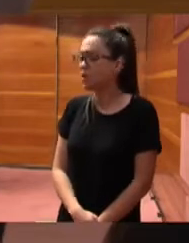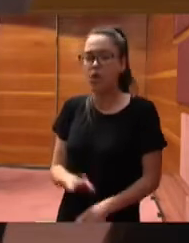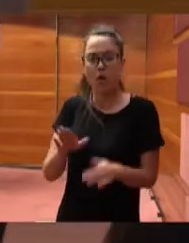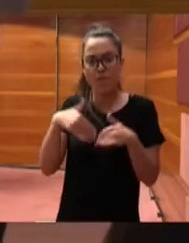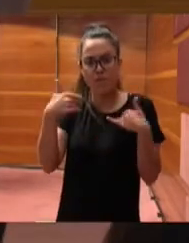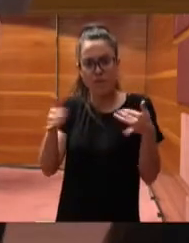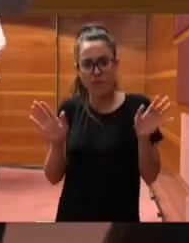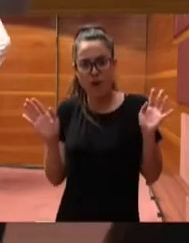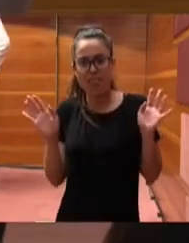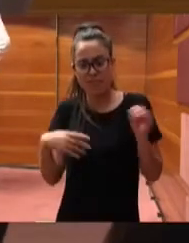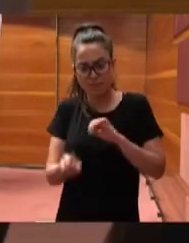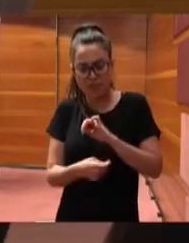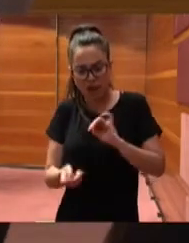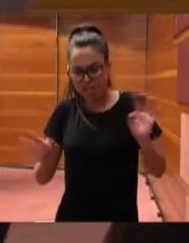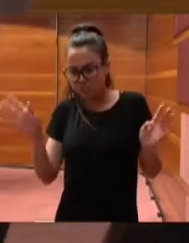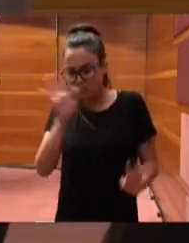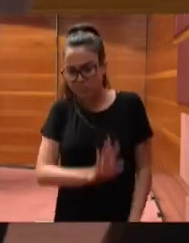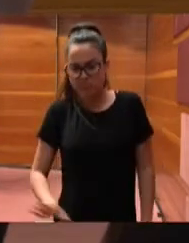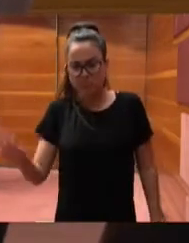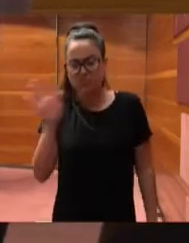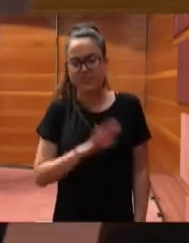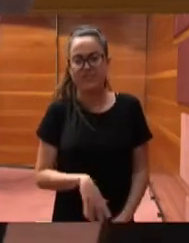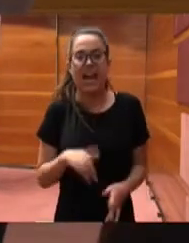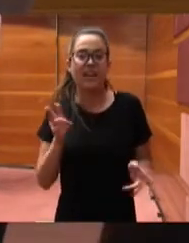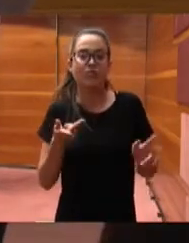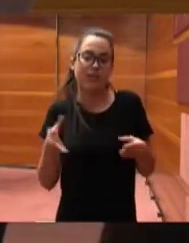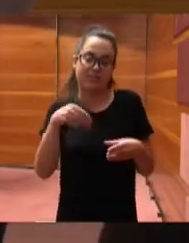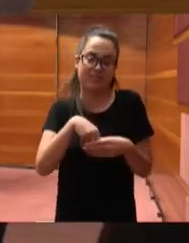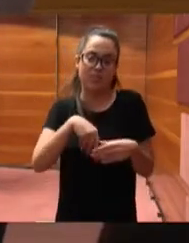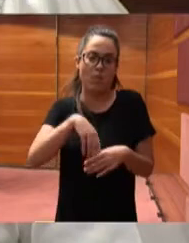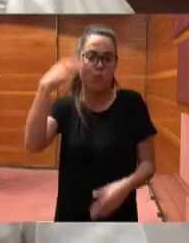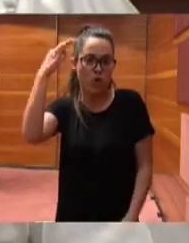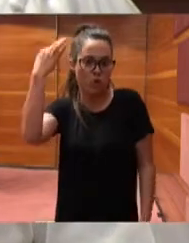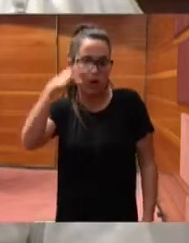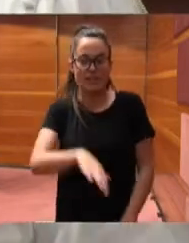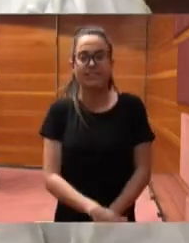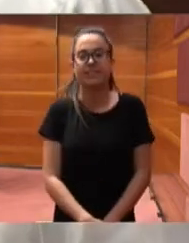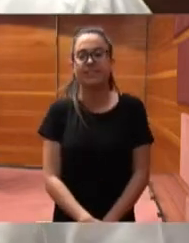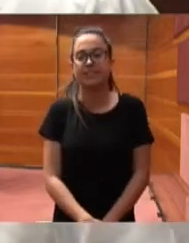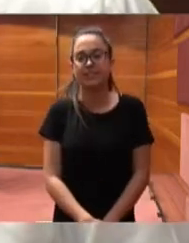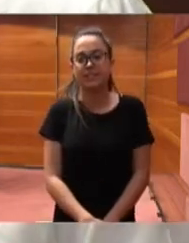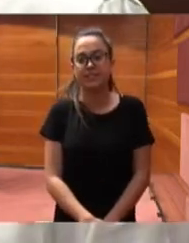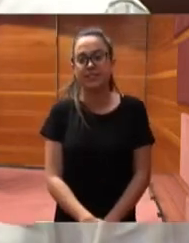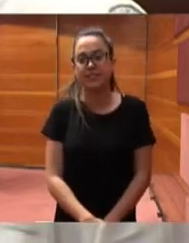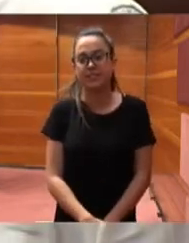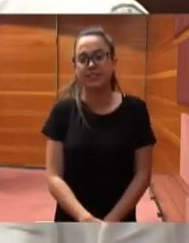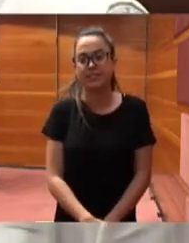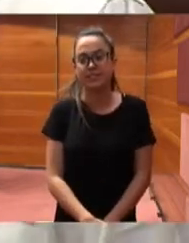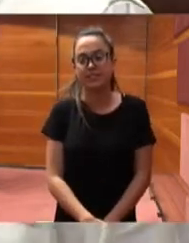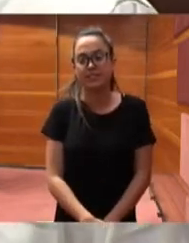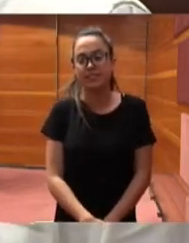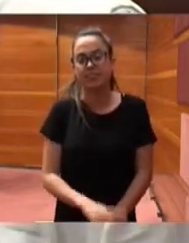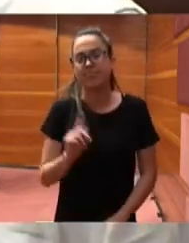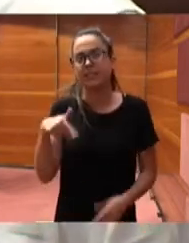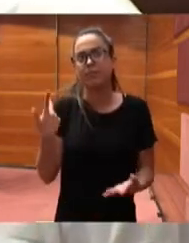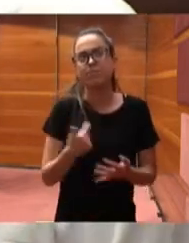nuestra pequeña comunidad. Sí, me vale Euskadi y Portugal. Nos vale Portugal, ¿no? Nos sirve. Y como casi siempre, el mérito es